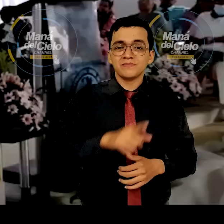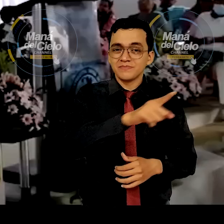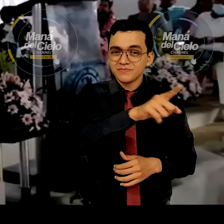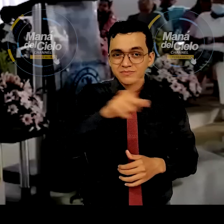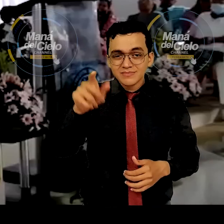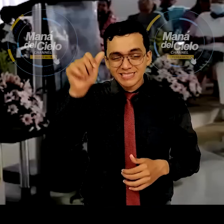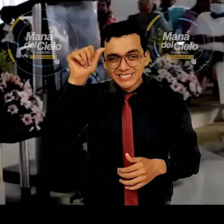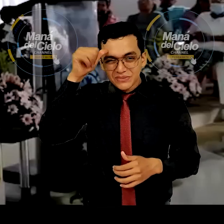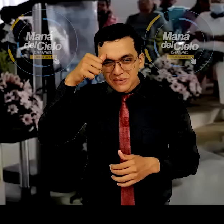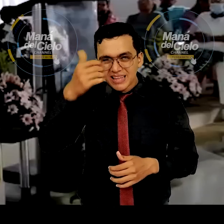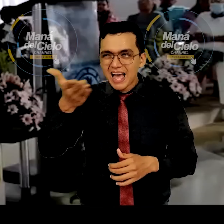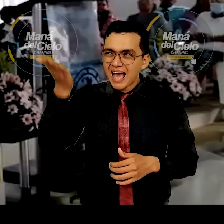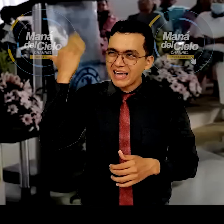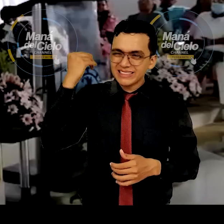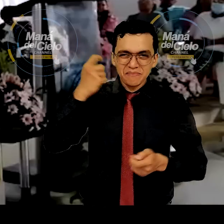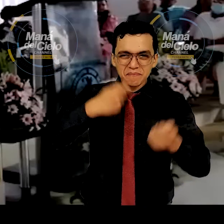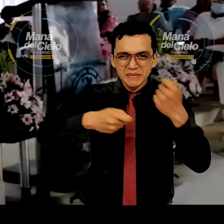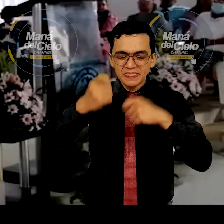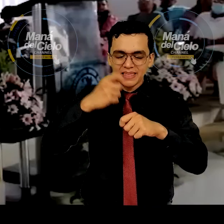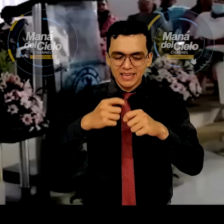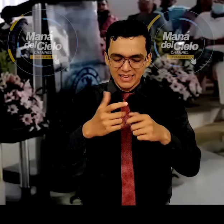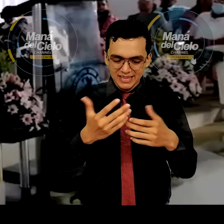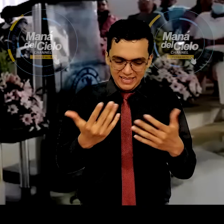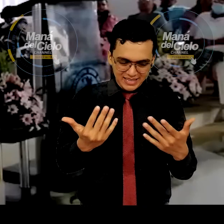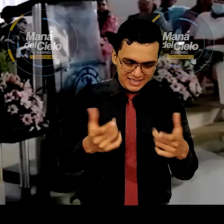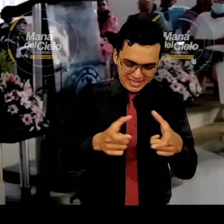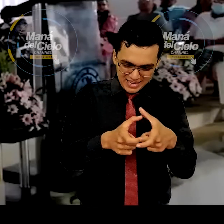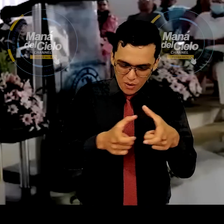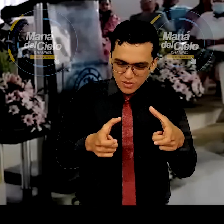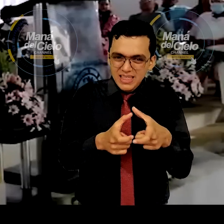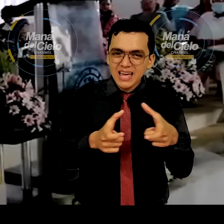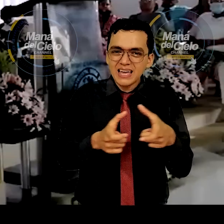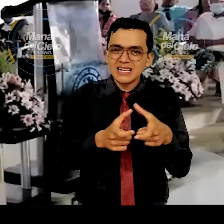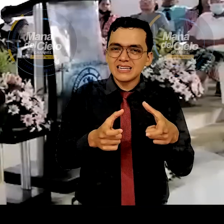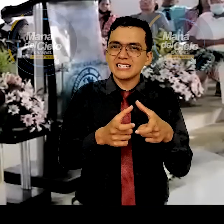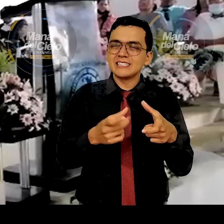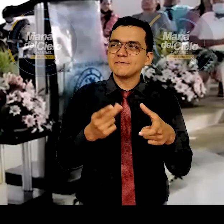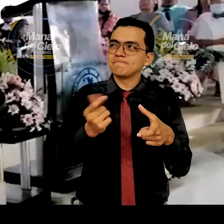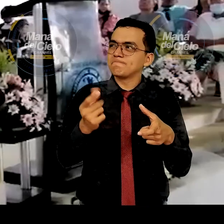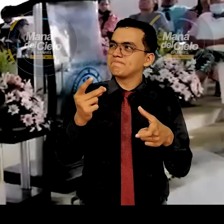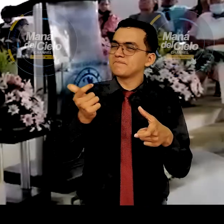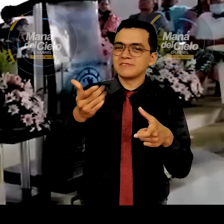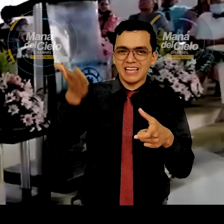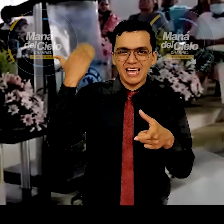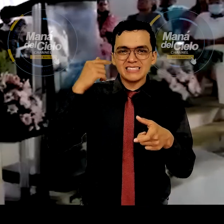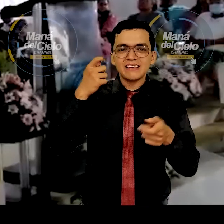tarjeticas que vendían, ¿cómo se llaman? ¿Cómo se llamaban? Las mujeres, me acuerdo, si las mujeres son buenas para eso.